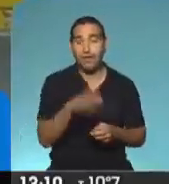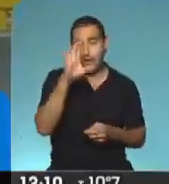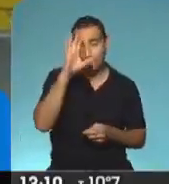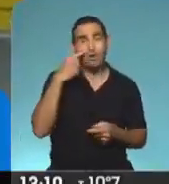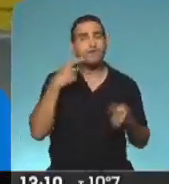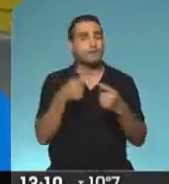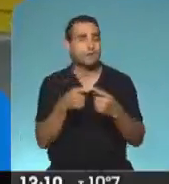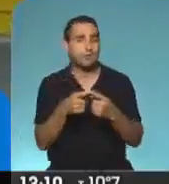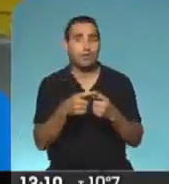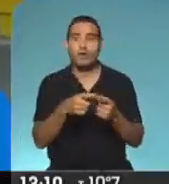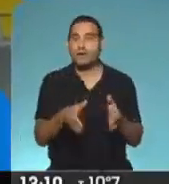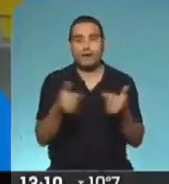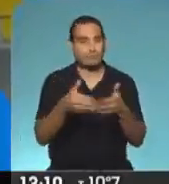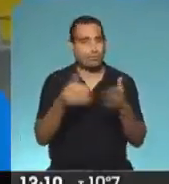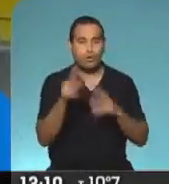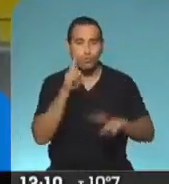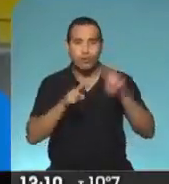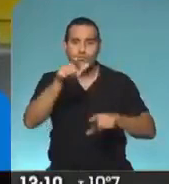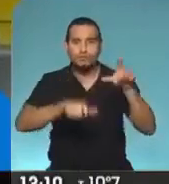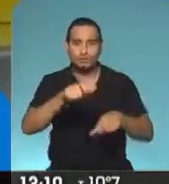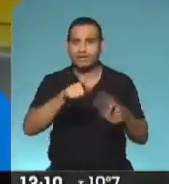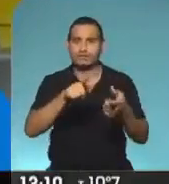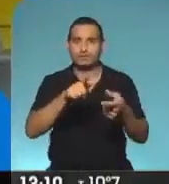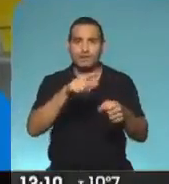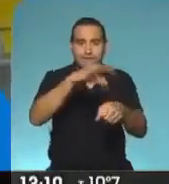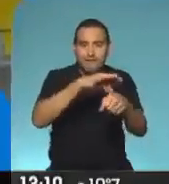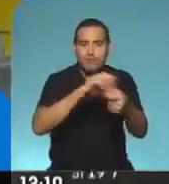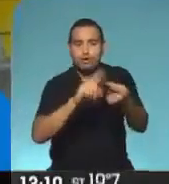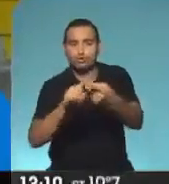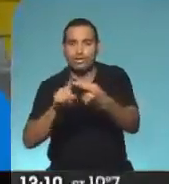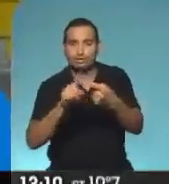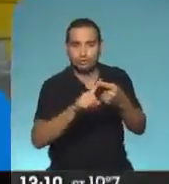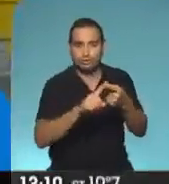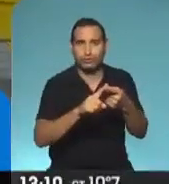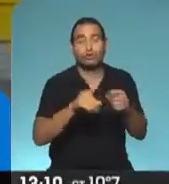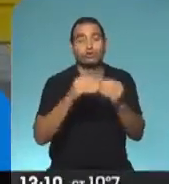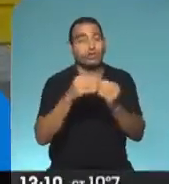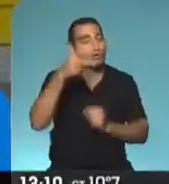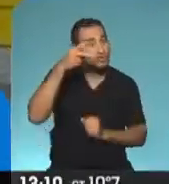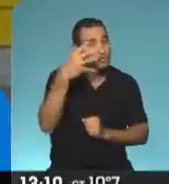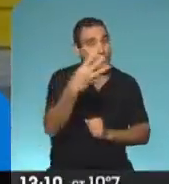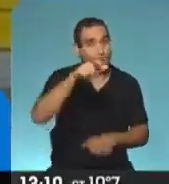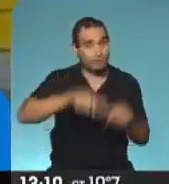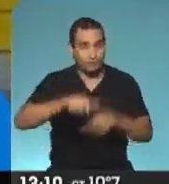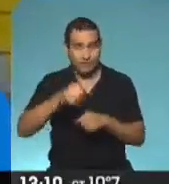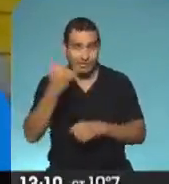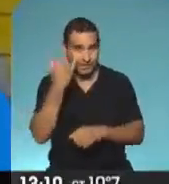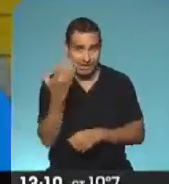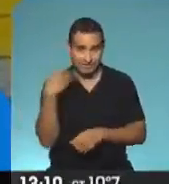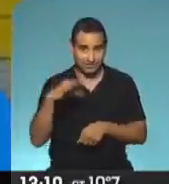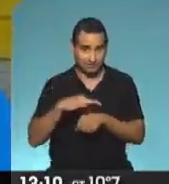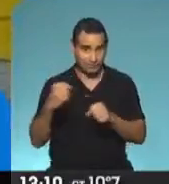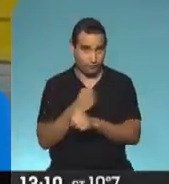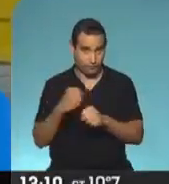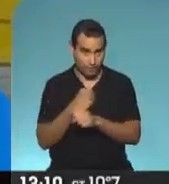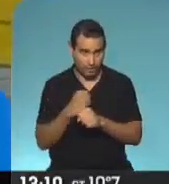es identificar de manera temprana a los contactos estrechos de las 84 personas de Balvanera recientemente confirmados con